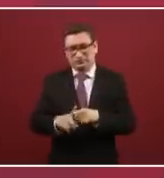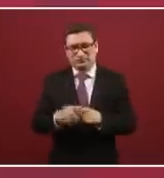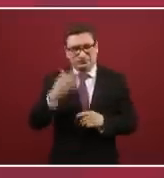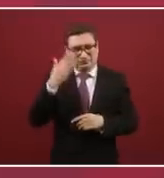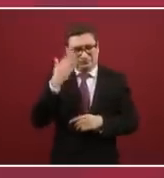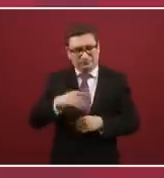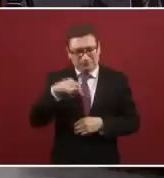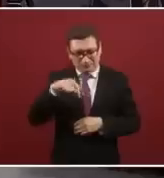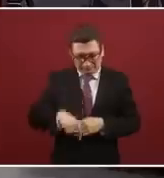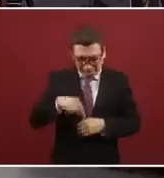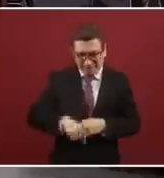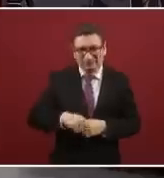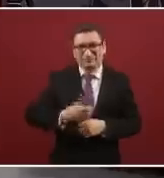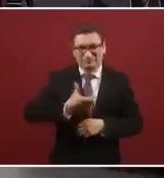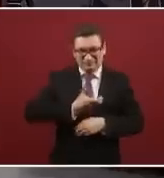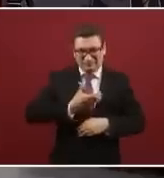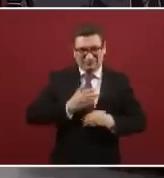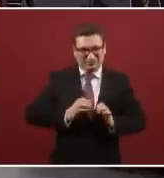desde el Palacio,